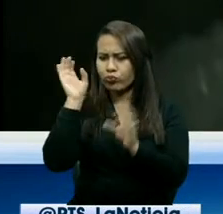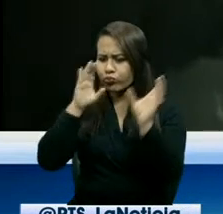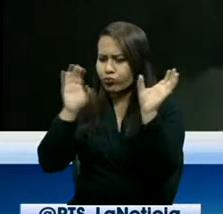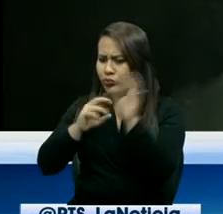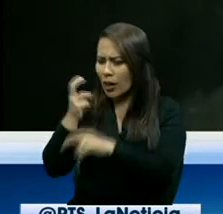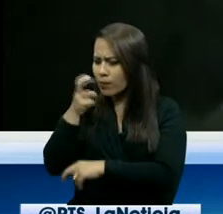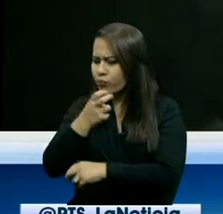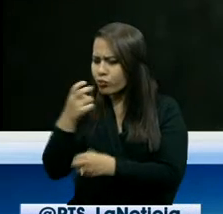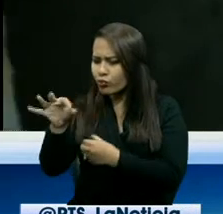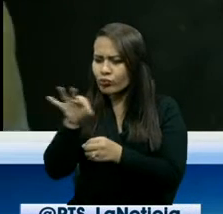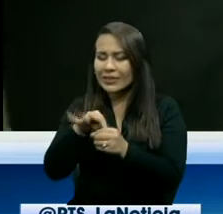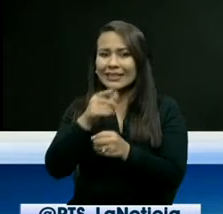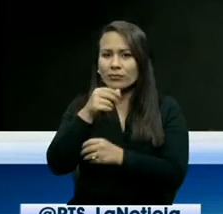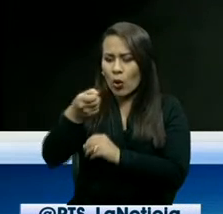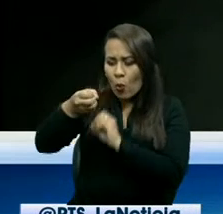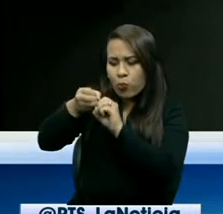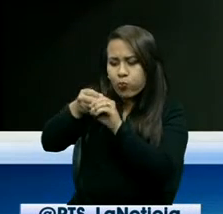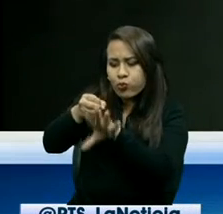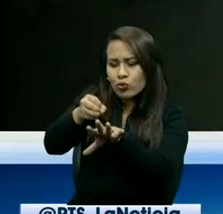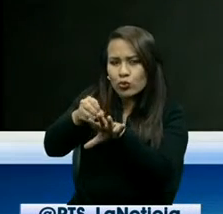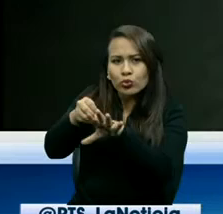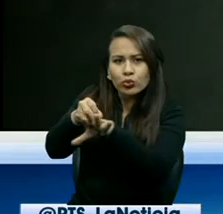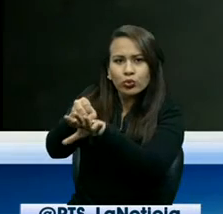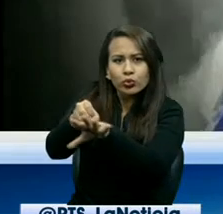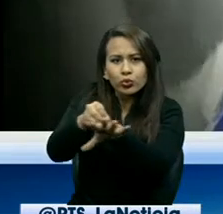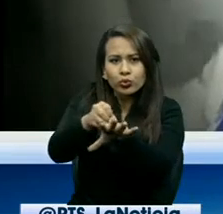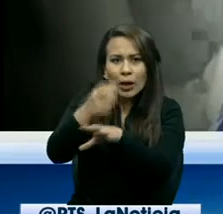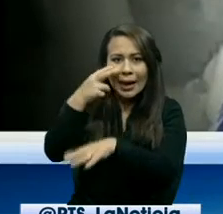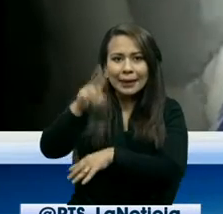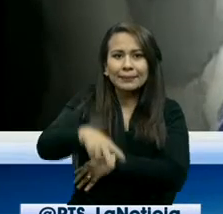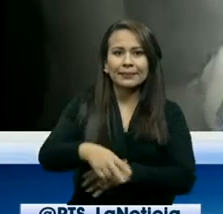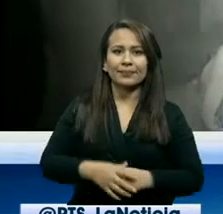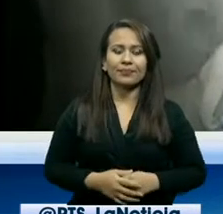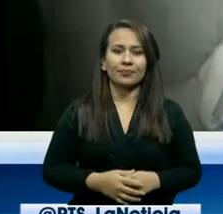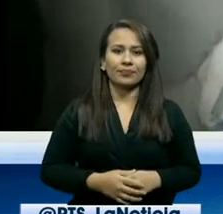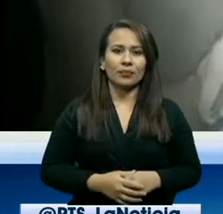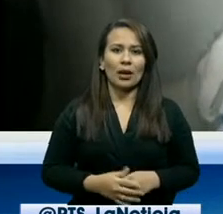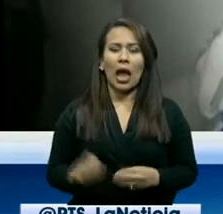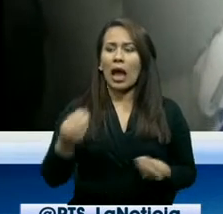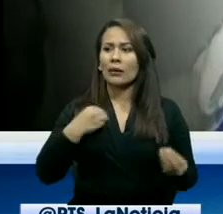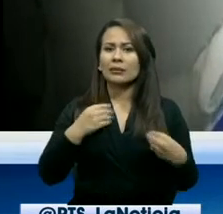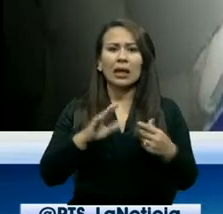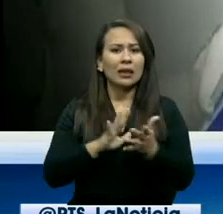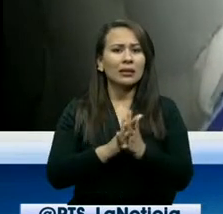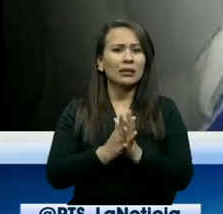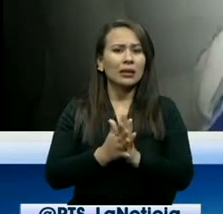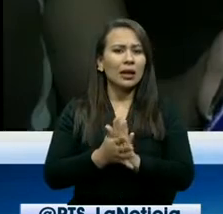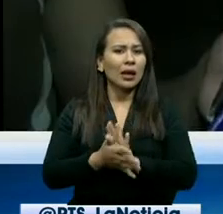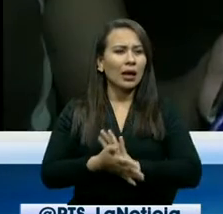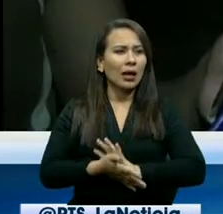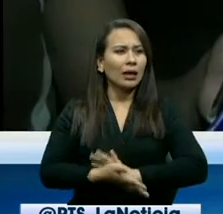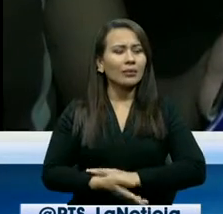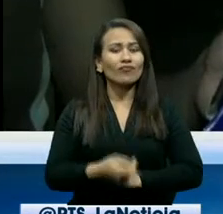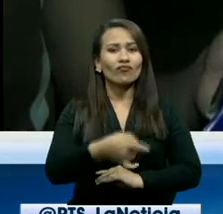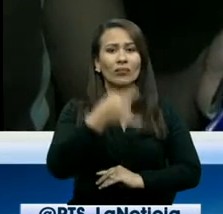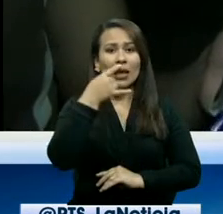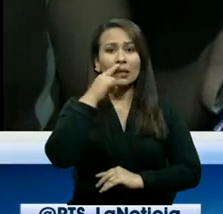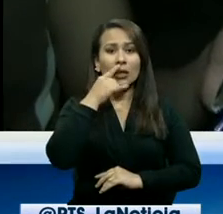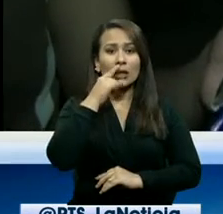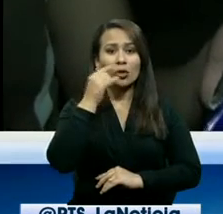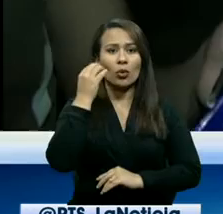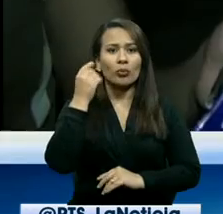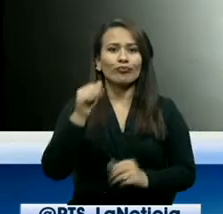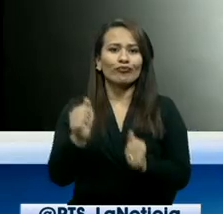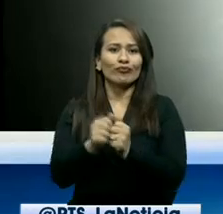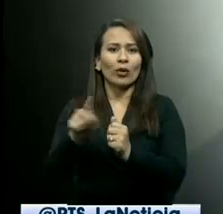Con ayudas de linternas, llegaron hasta la albarrada. Esos niños no avisaron nada, no dijeron nada, no sabemos si esos niños estaban con esas